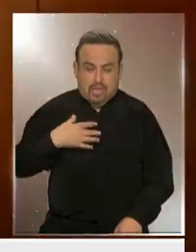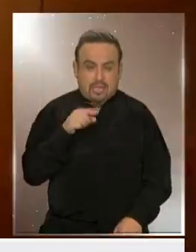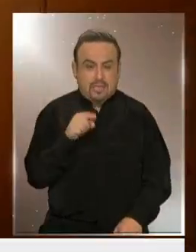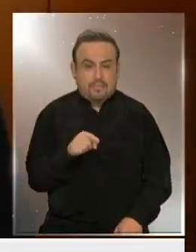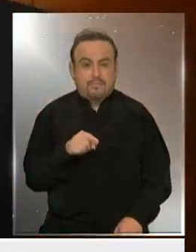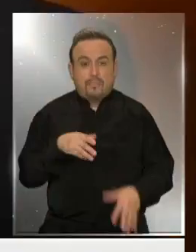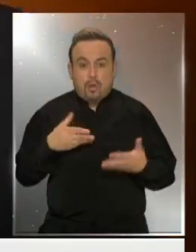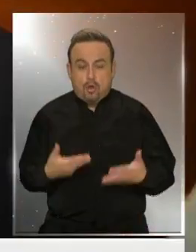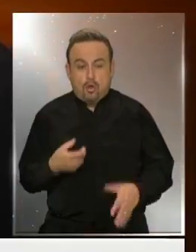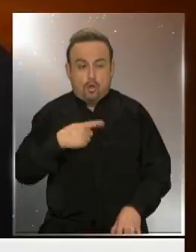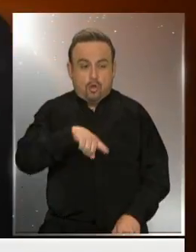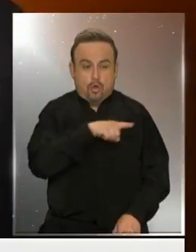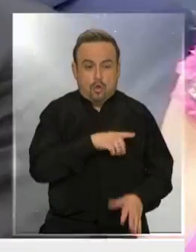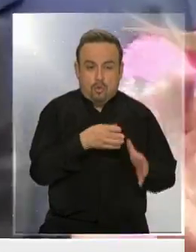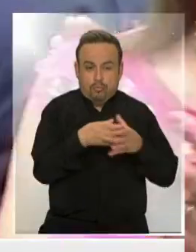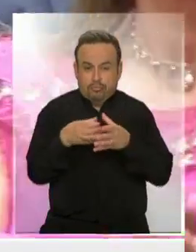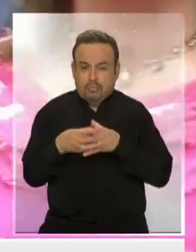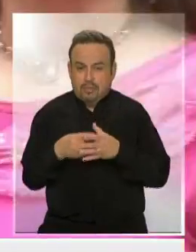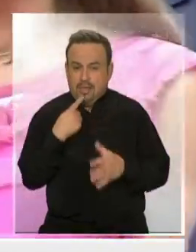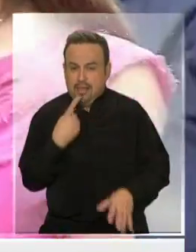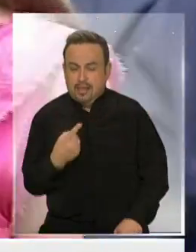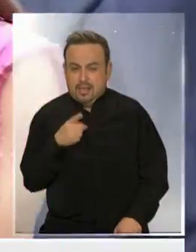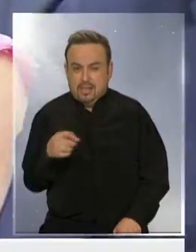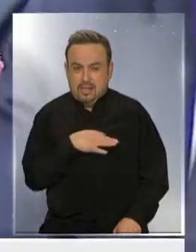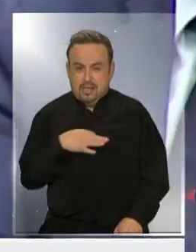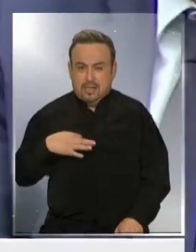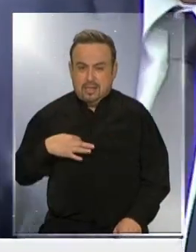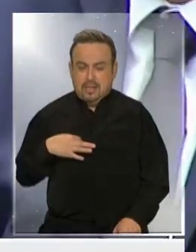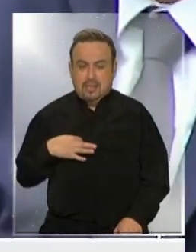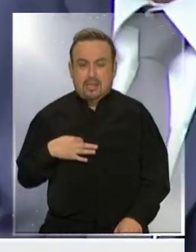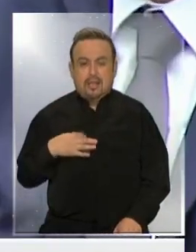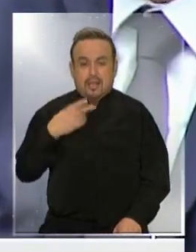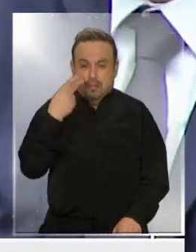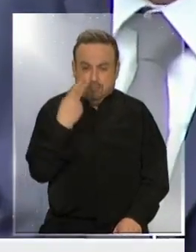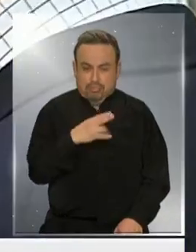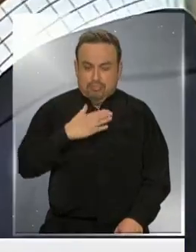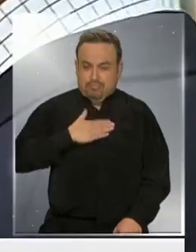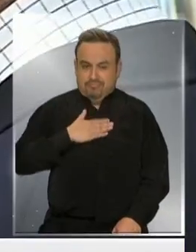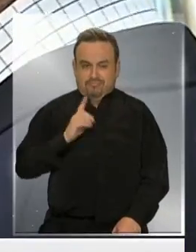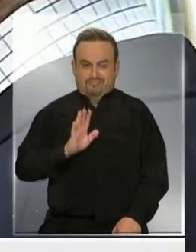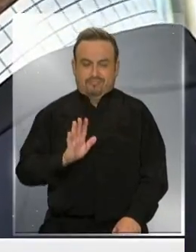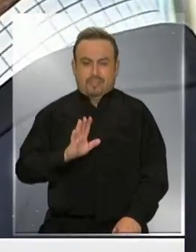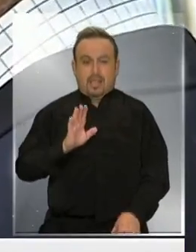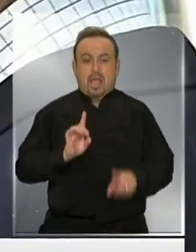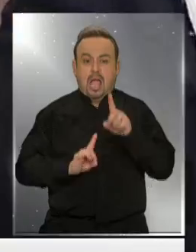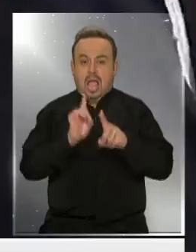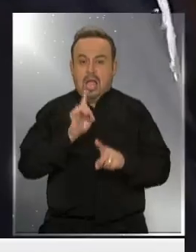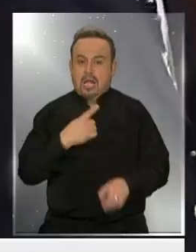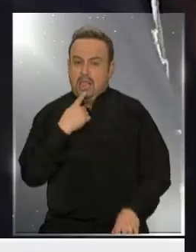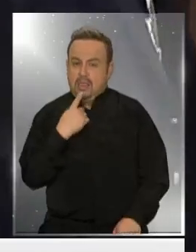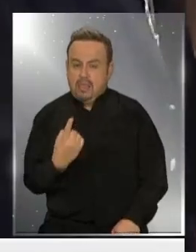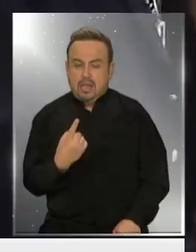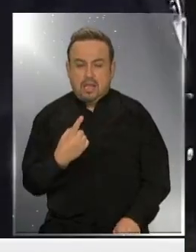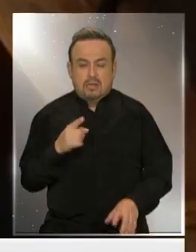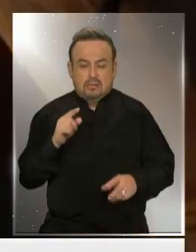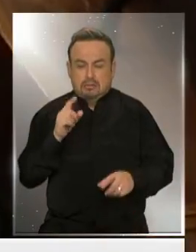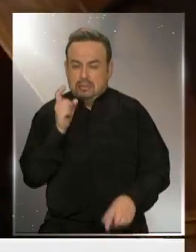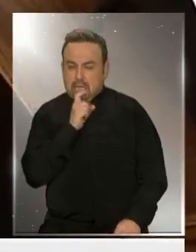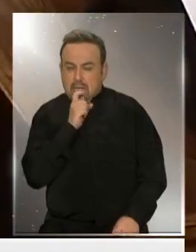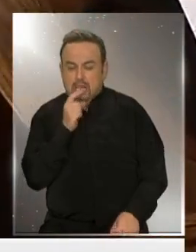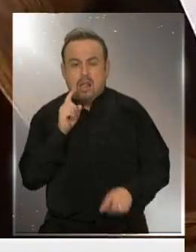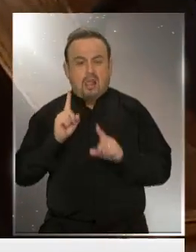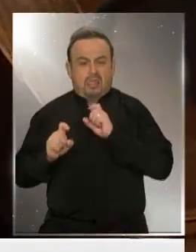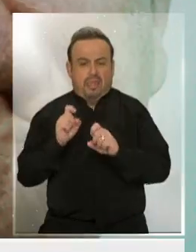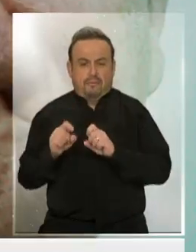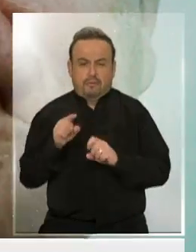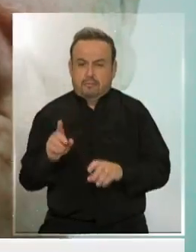hoy ningún partido se atrevería a decir que Mañalich es uno de los suyos, pero sí algunas voces que, pese a las polémicas, lo